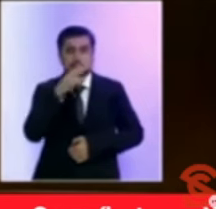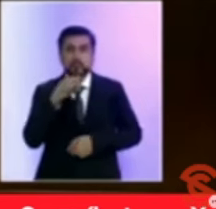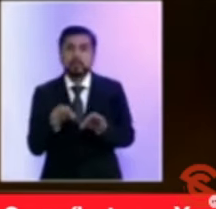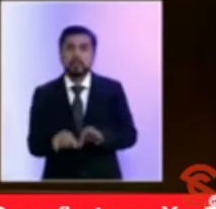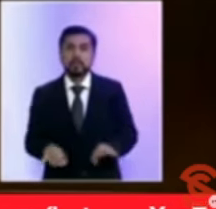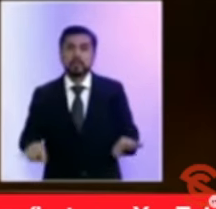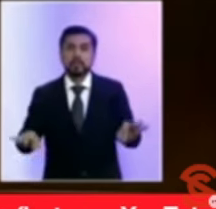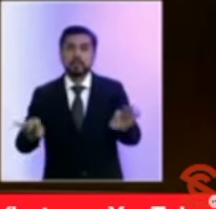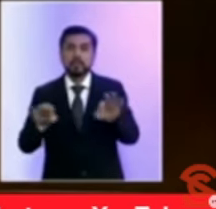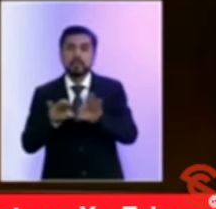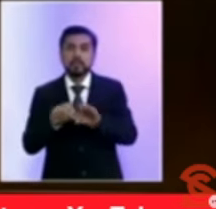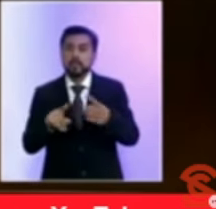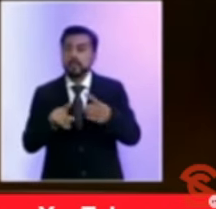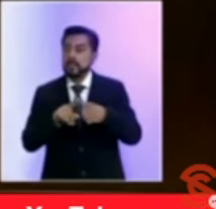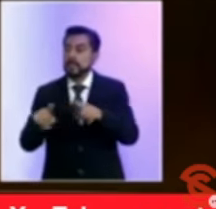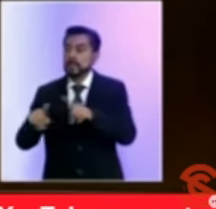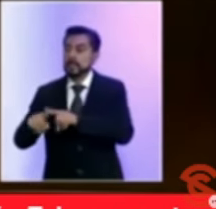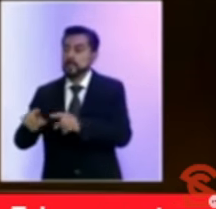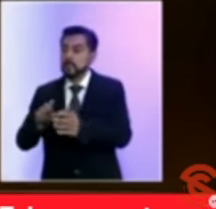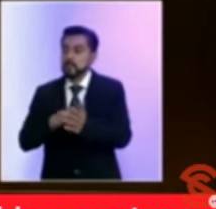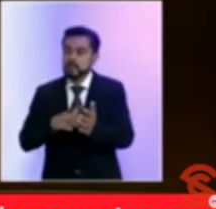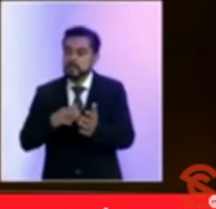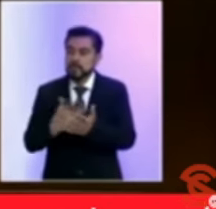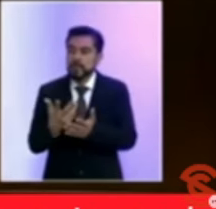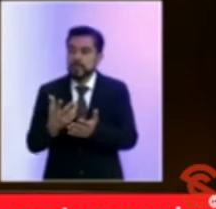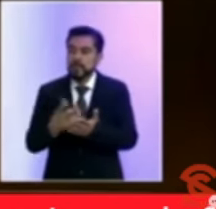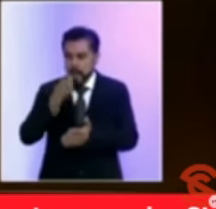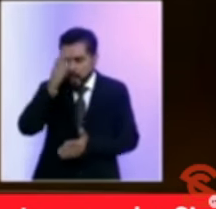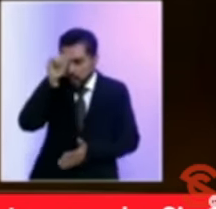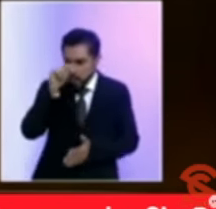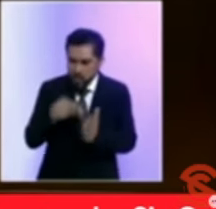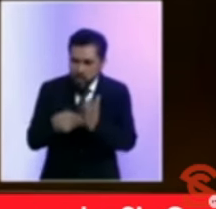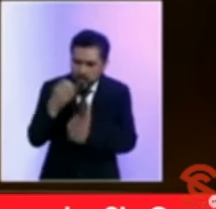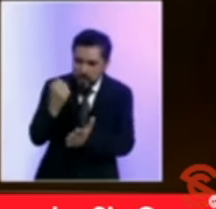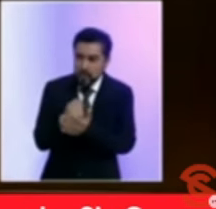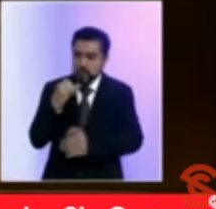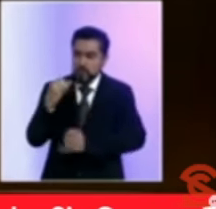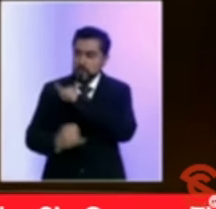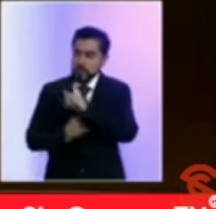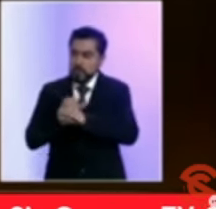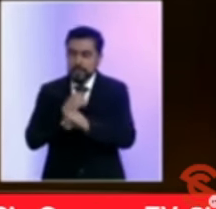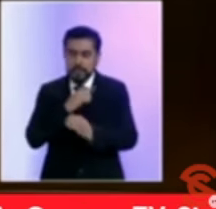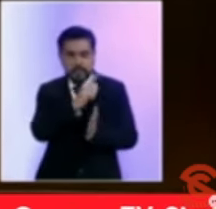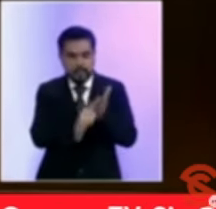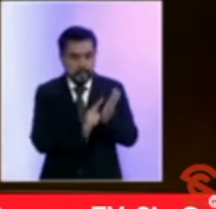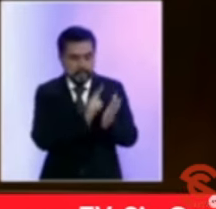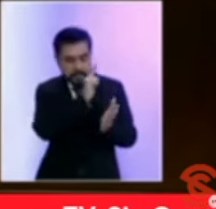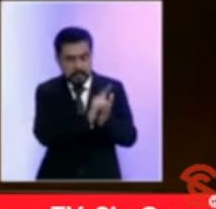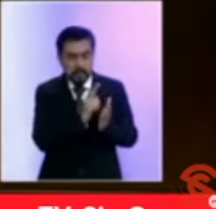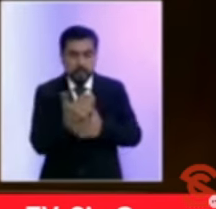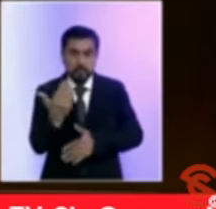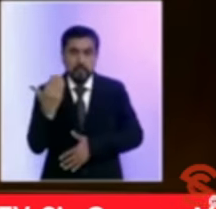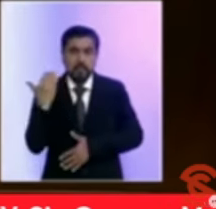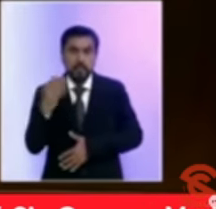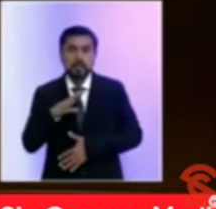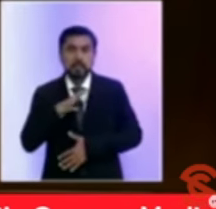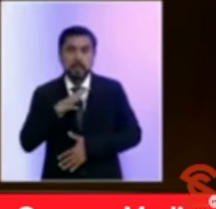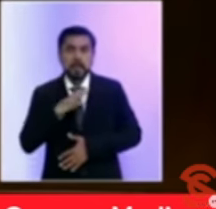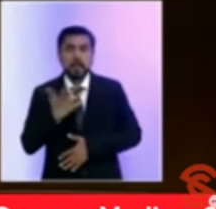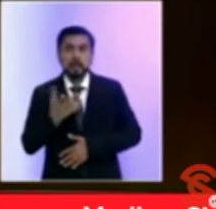tratados internacionales las leyes vigentes los precedentes y en el material